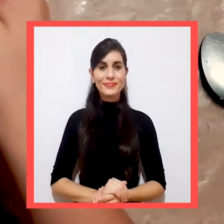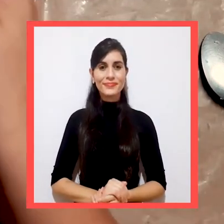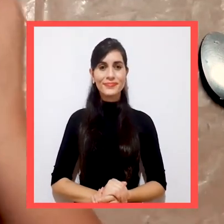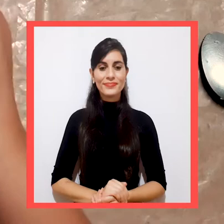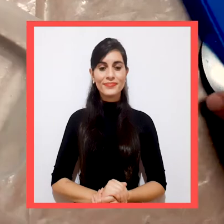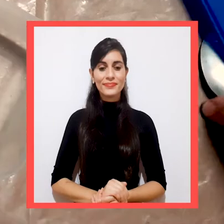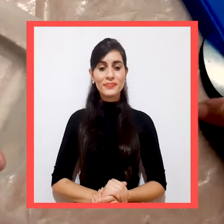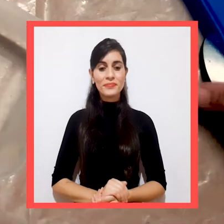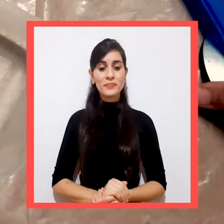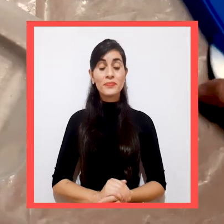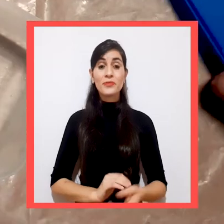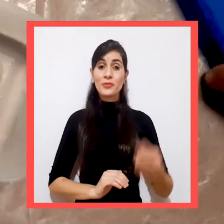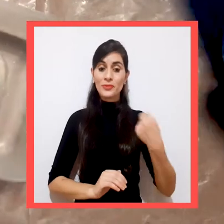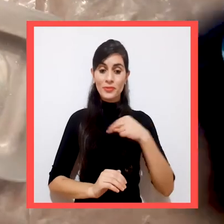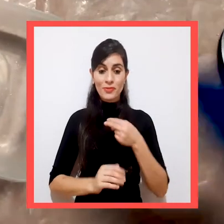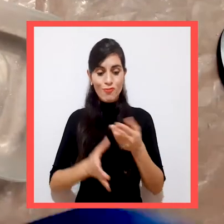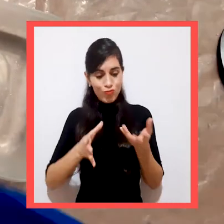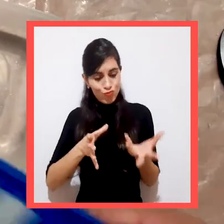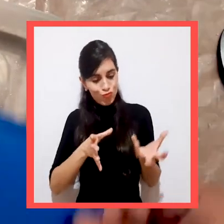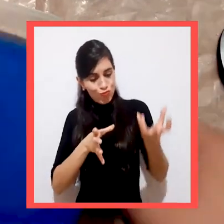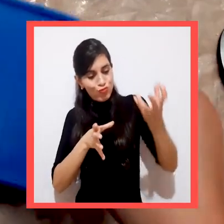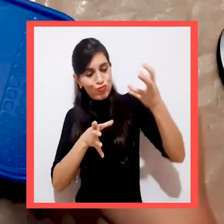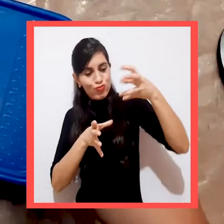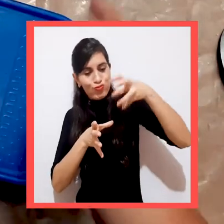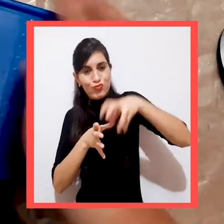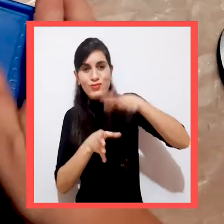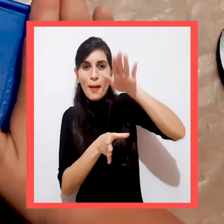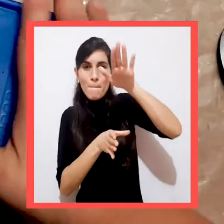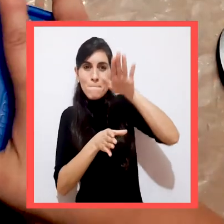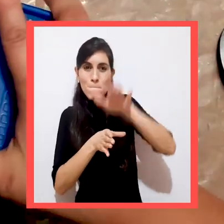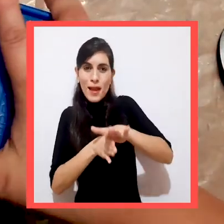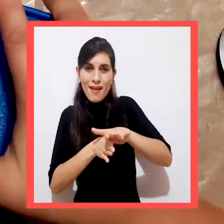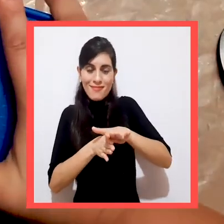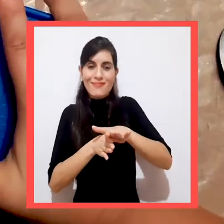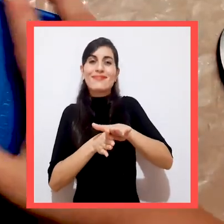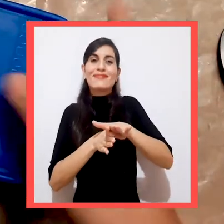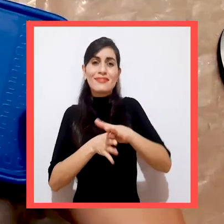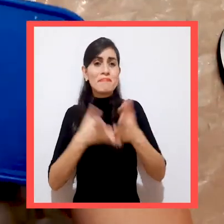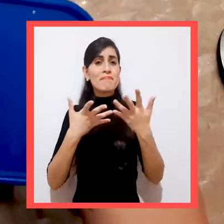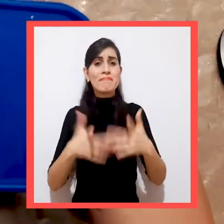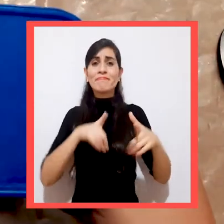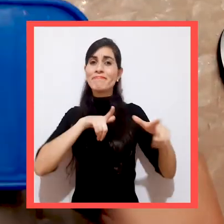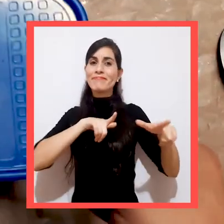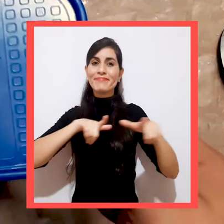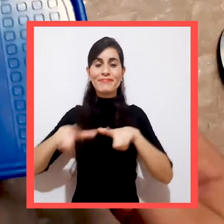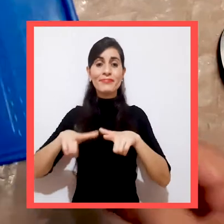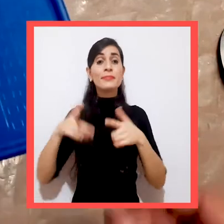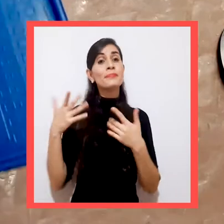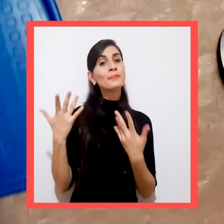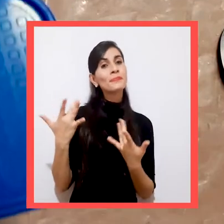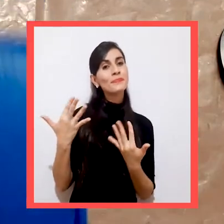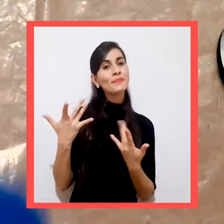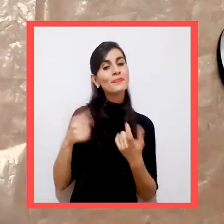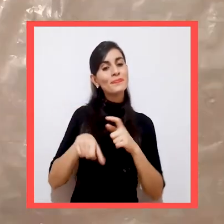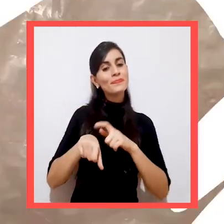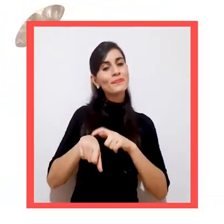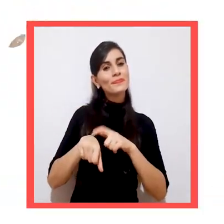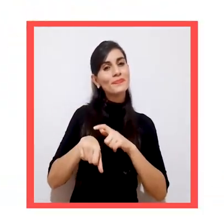Utilizamos el recipiente hermético, lo tapamos y listo para reposar.